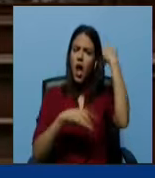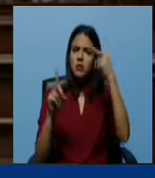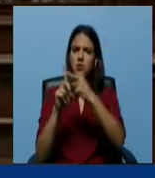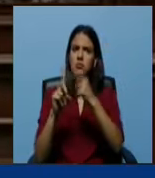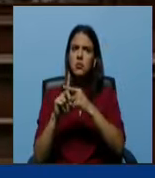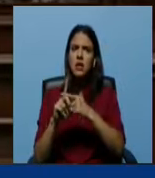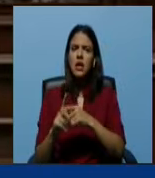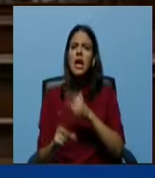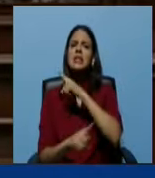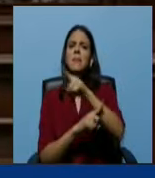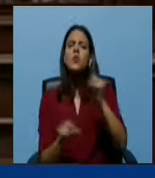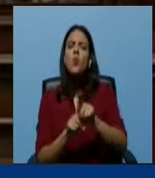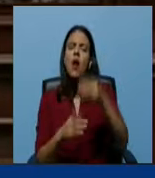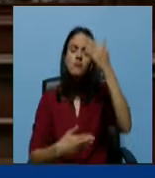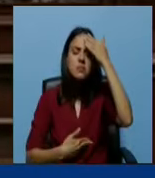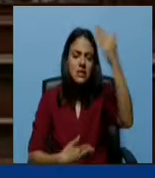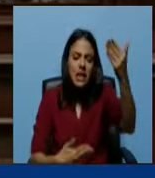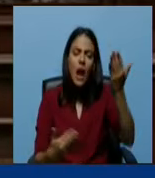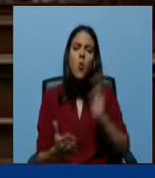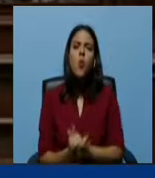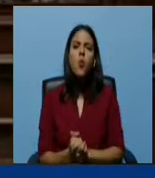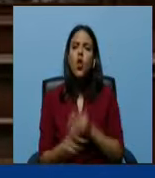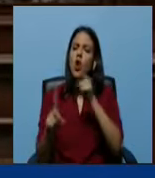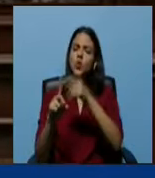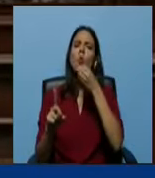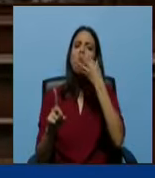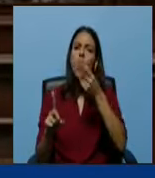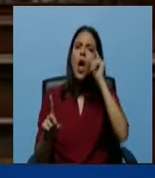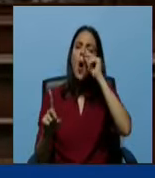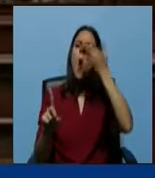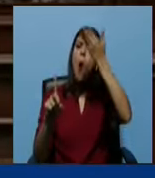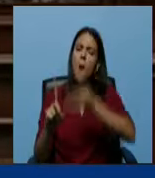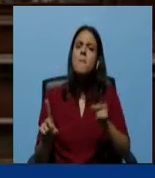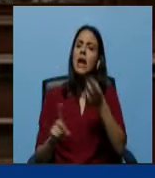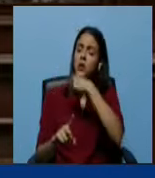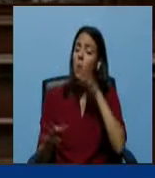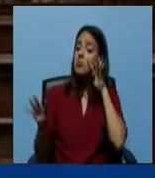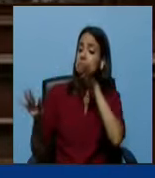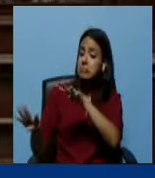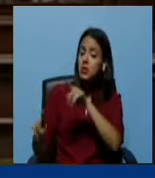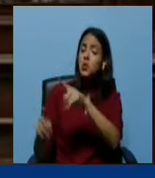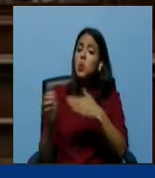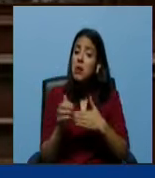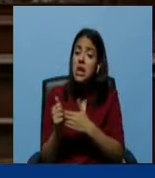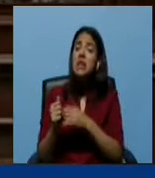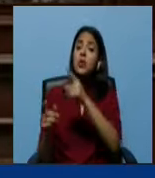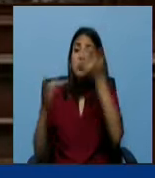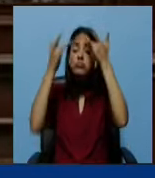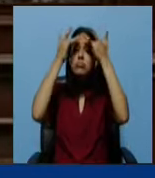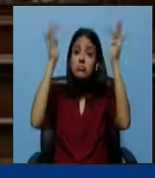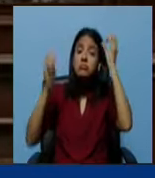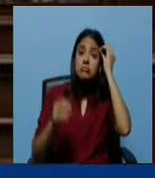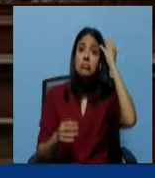Y te mandaron un saludo. Oye, que tú eres un buen muchacho, te admiran mucho. Que muy inteligente.